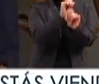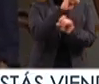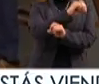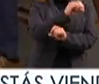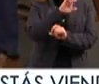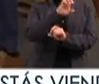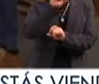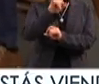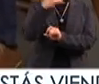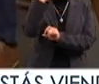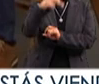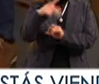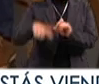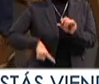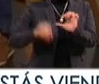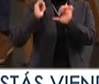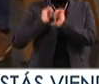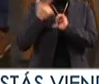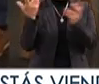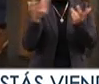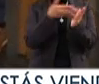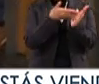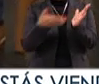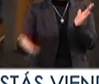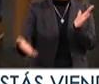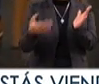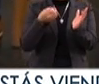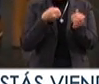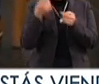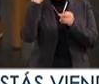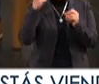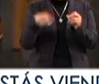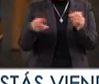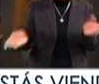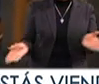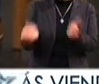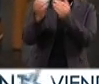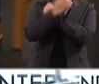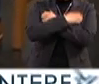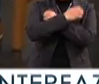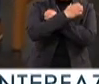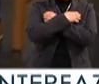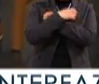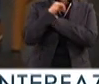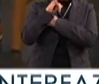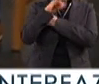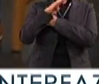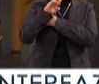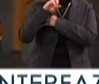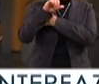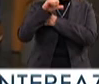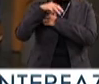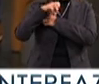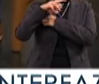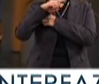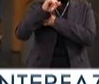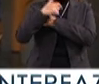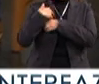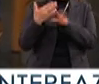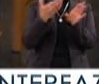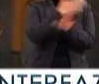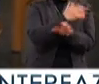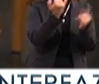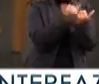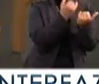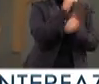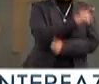OEI. Bajo su administración, ¿qué está haciendo este organismo para impulsar la educación en Iberoamérica? Está haciendo lo que ha venido haciendo